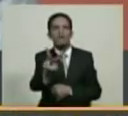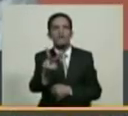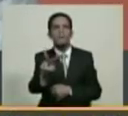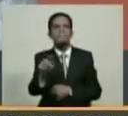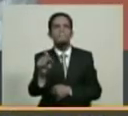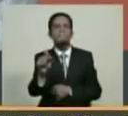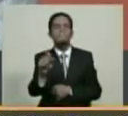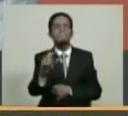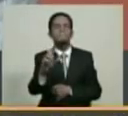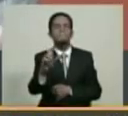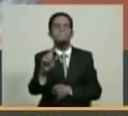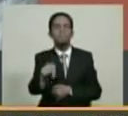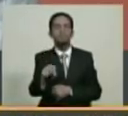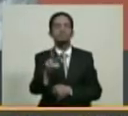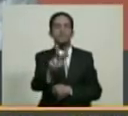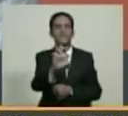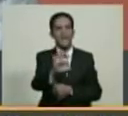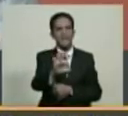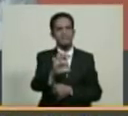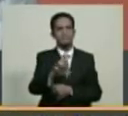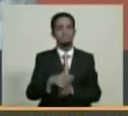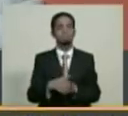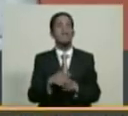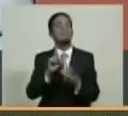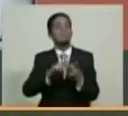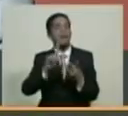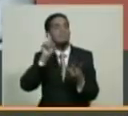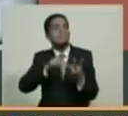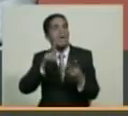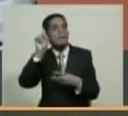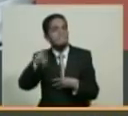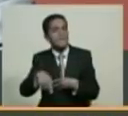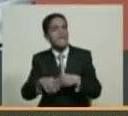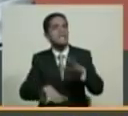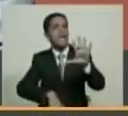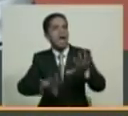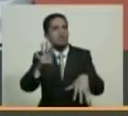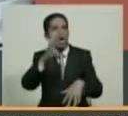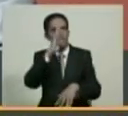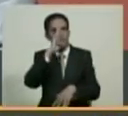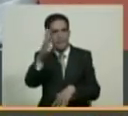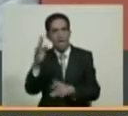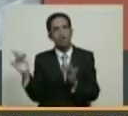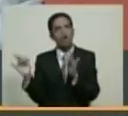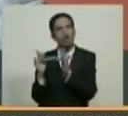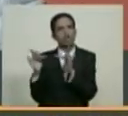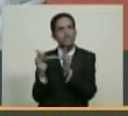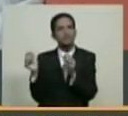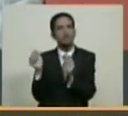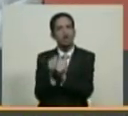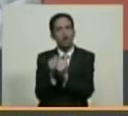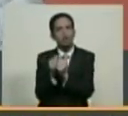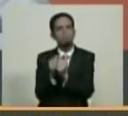pública y 14 bancos privados están conectados electrónicamente con las